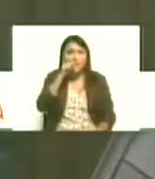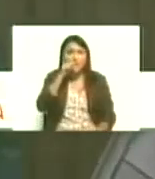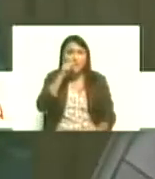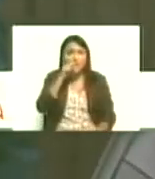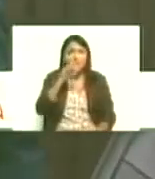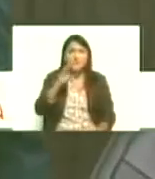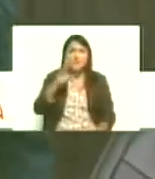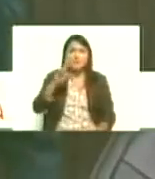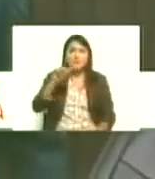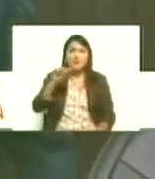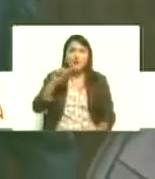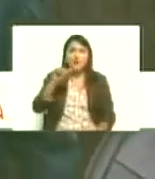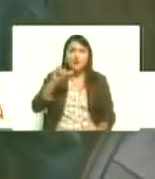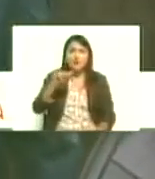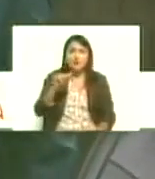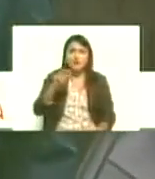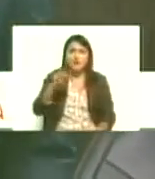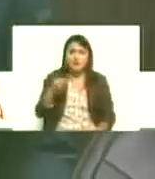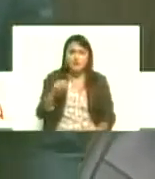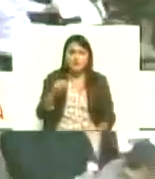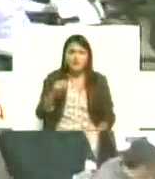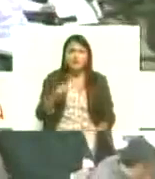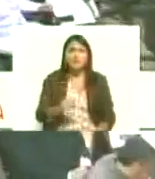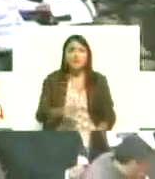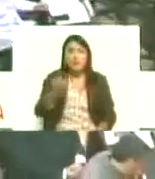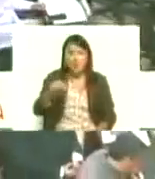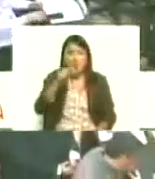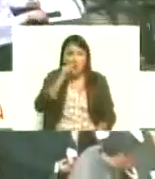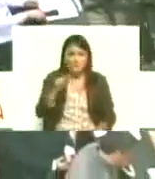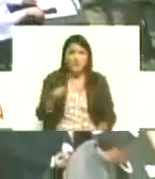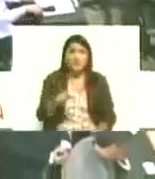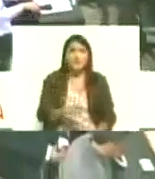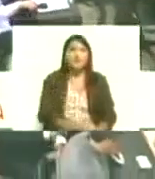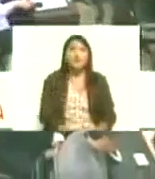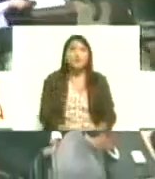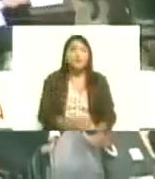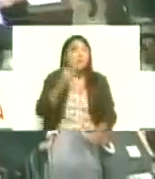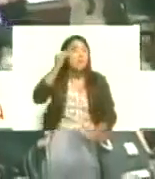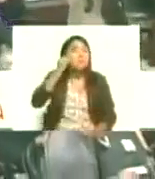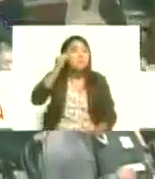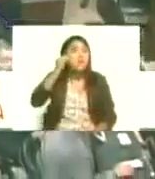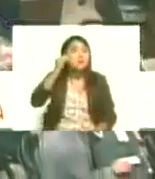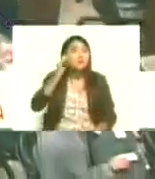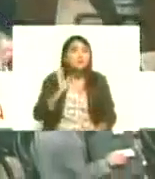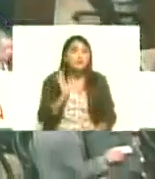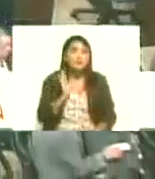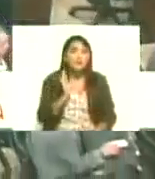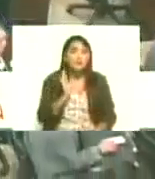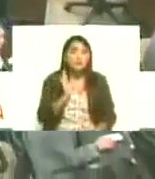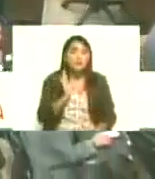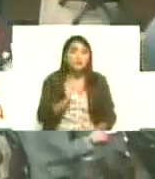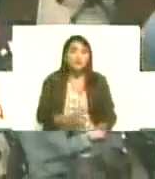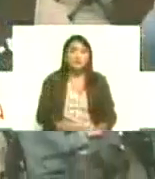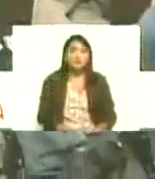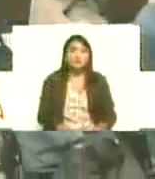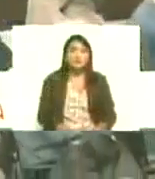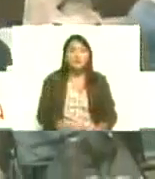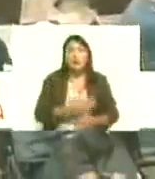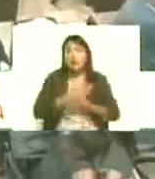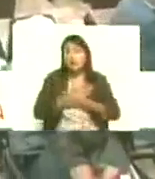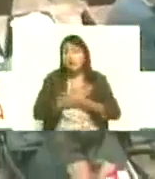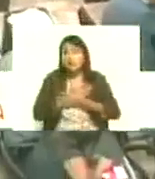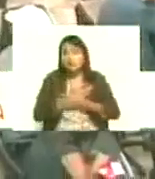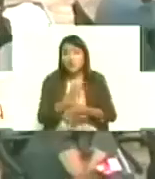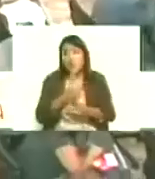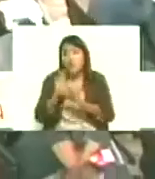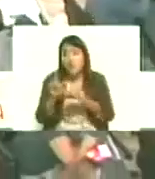Brian, y parece que de apellido Nichols, se le ocurre entender que la solidaridad no es con